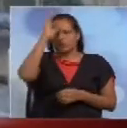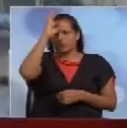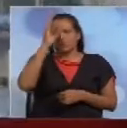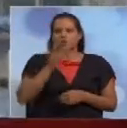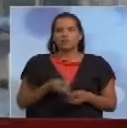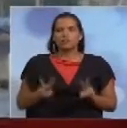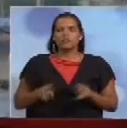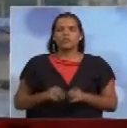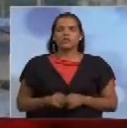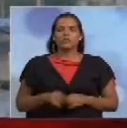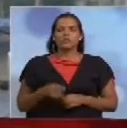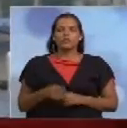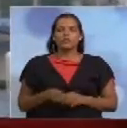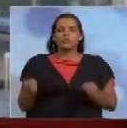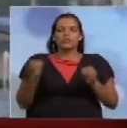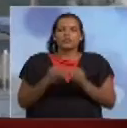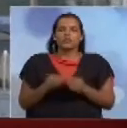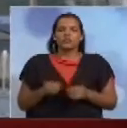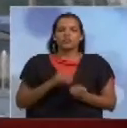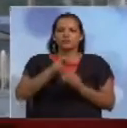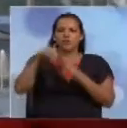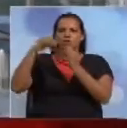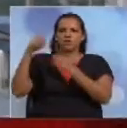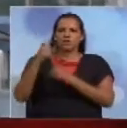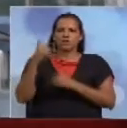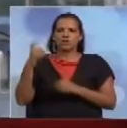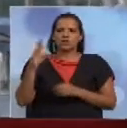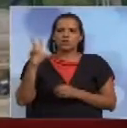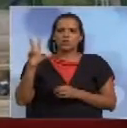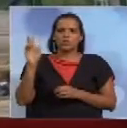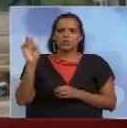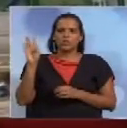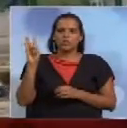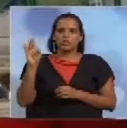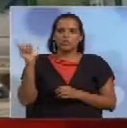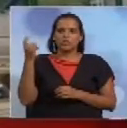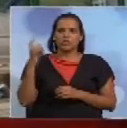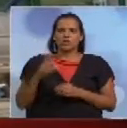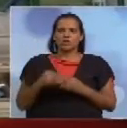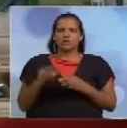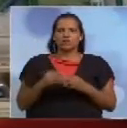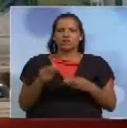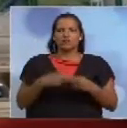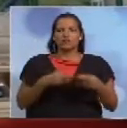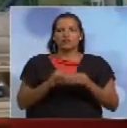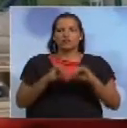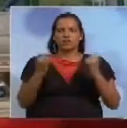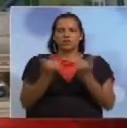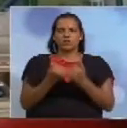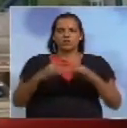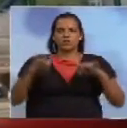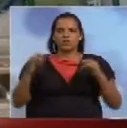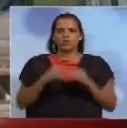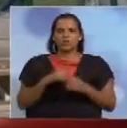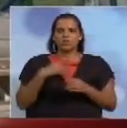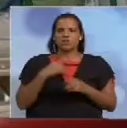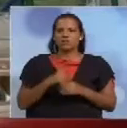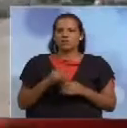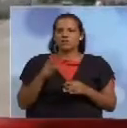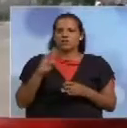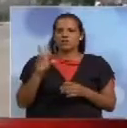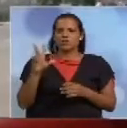accidente. Adicionalmente, se invirtieron 137 millones en obra social, destacando 34